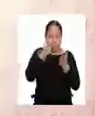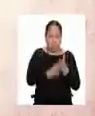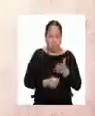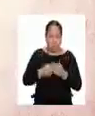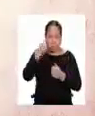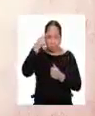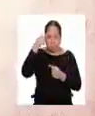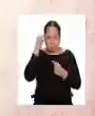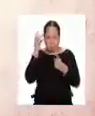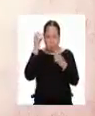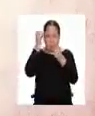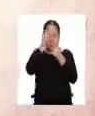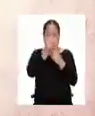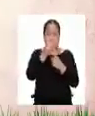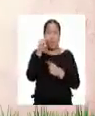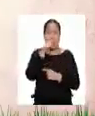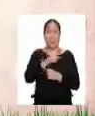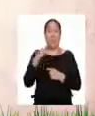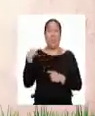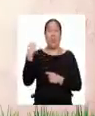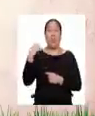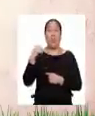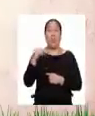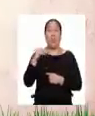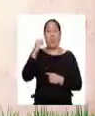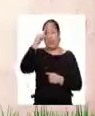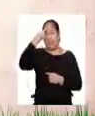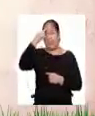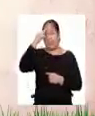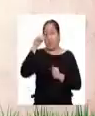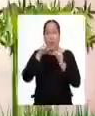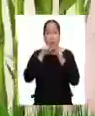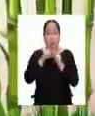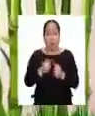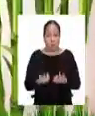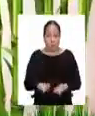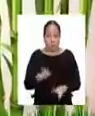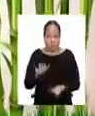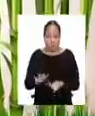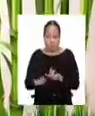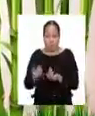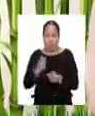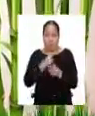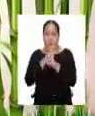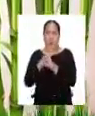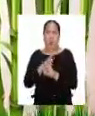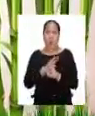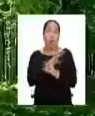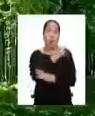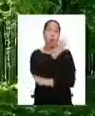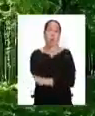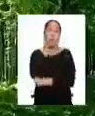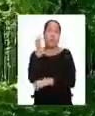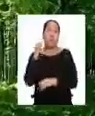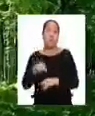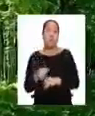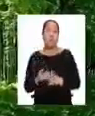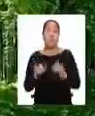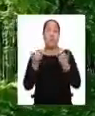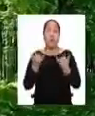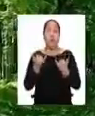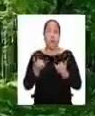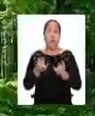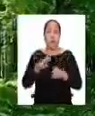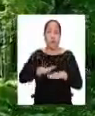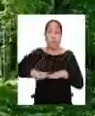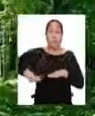de su propósito, el joven hindú decidió quedarse ahí y seguir plantando y cuidando de los árboles. Ahora,